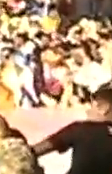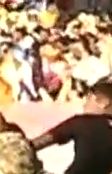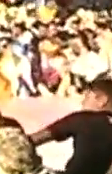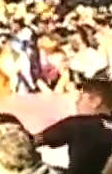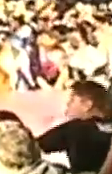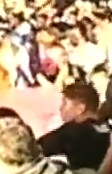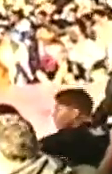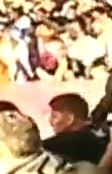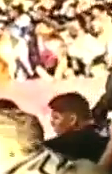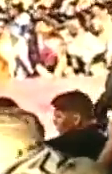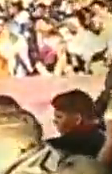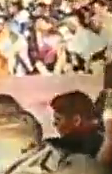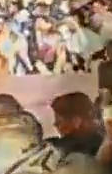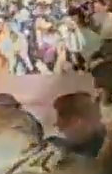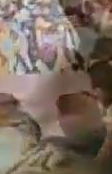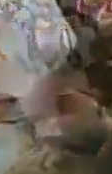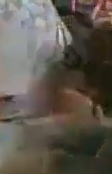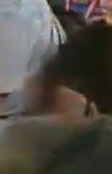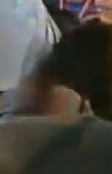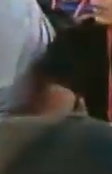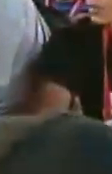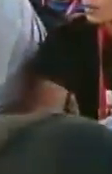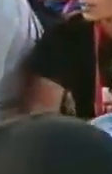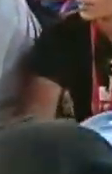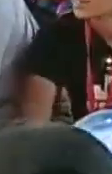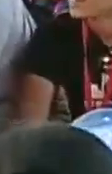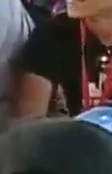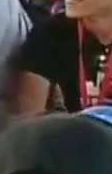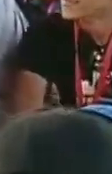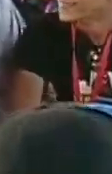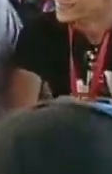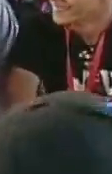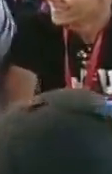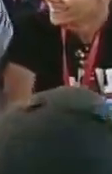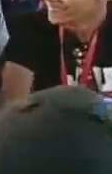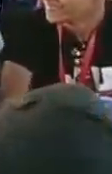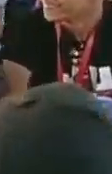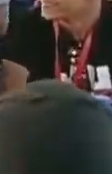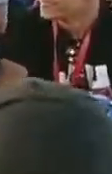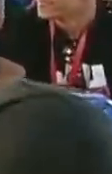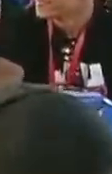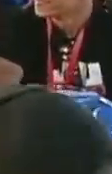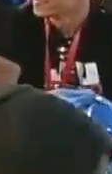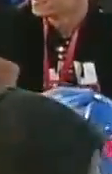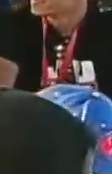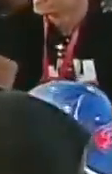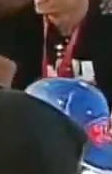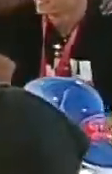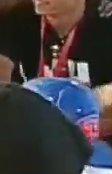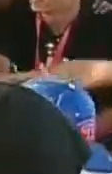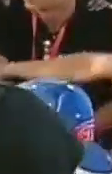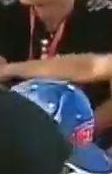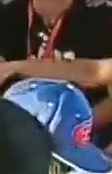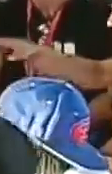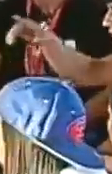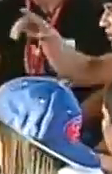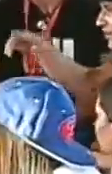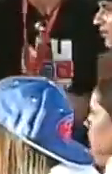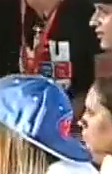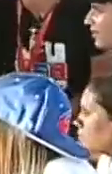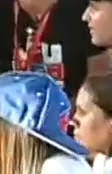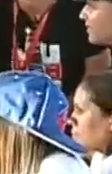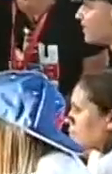la juventud venezolana en el Congreso Nacional de la Juventud 2023, que fue inaugurado el día de ayer, con